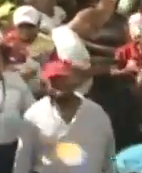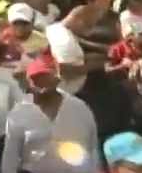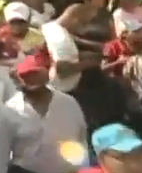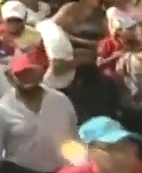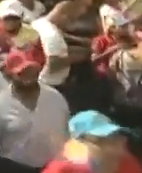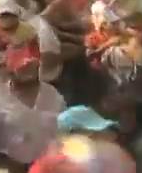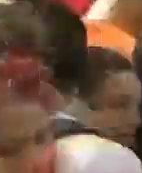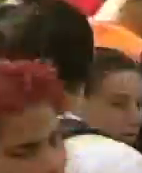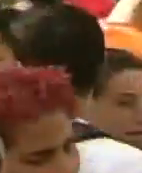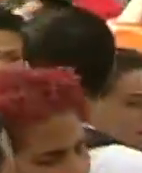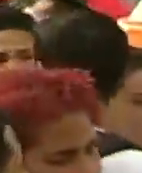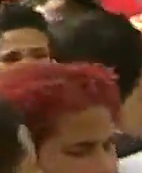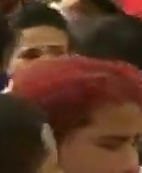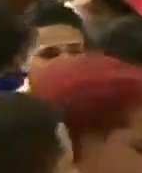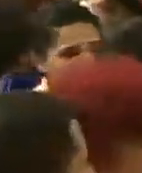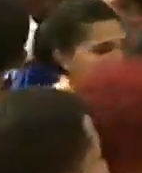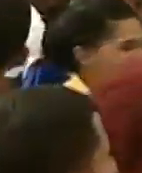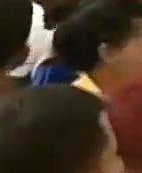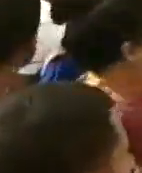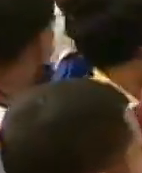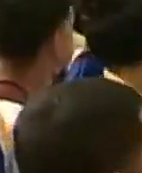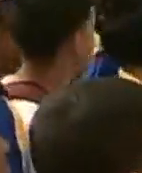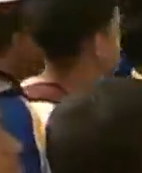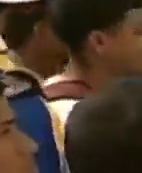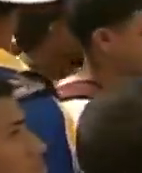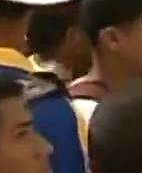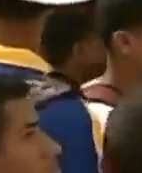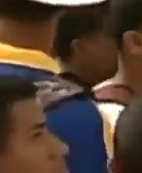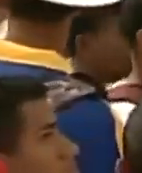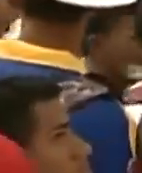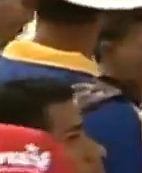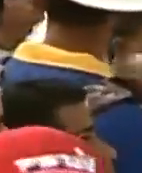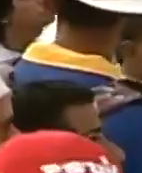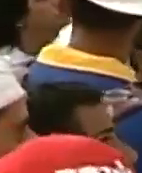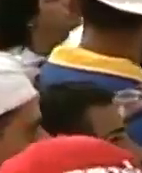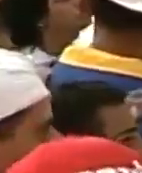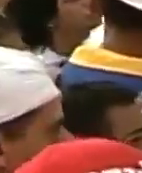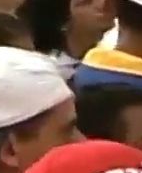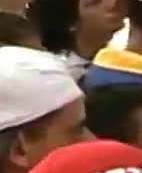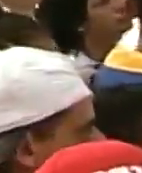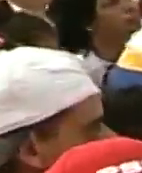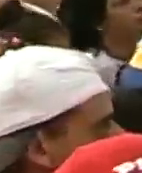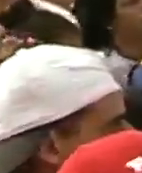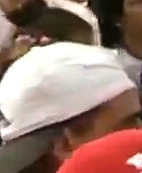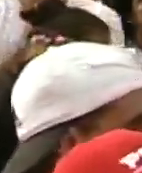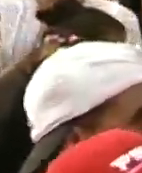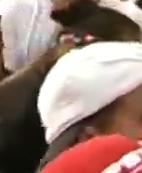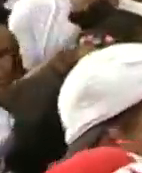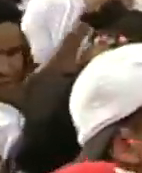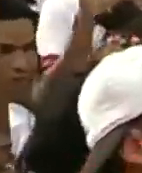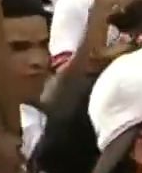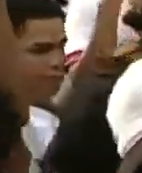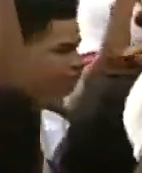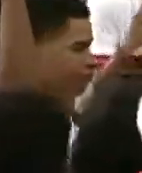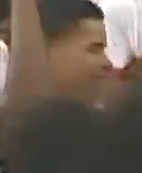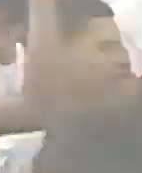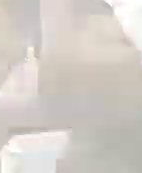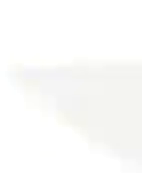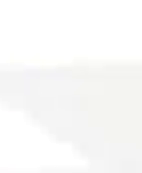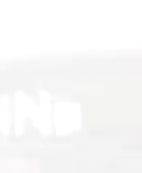conmemorar la victoria del pueblo venezolano y la derrota del imperialismo. Los llamo a mantenerse en